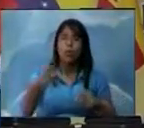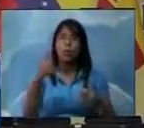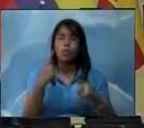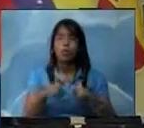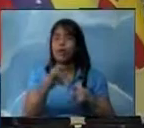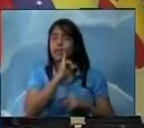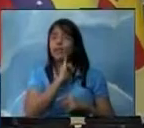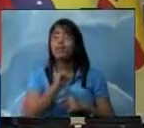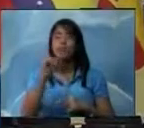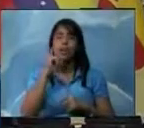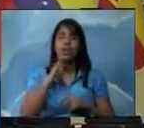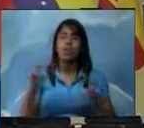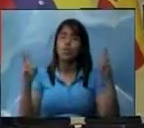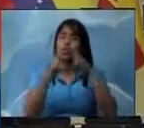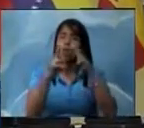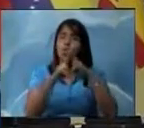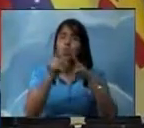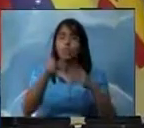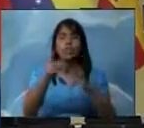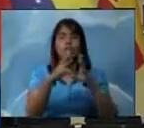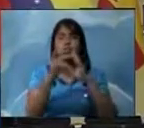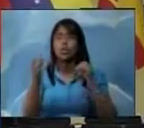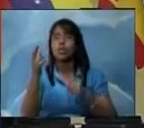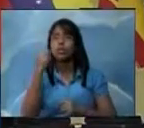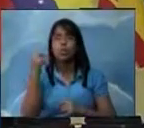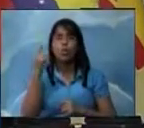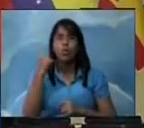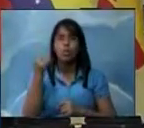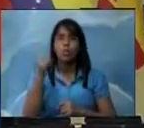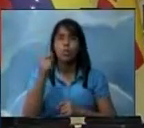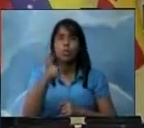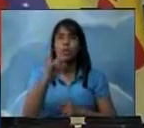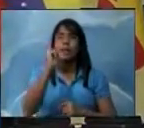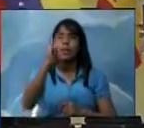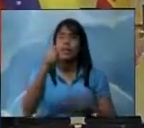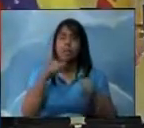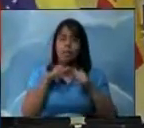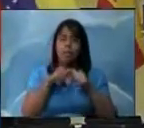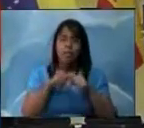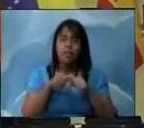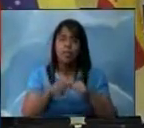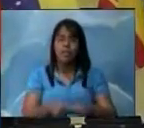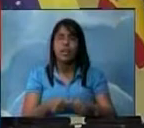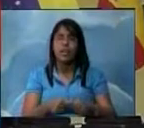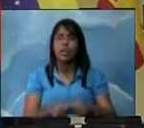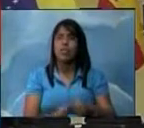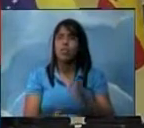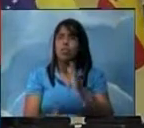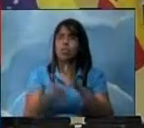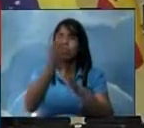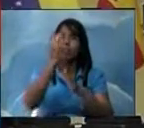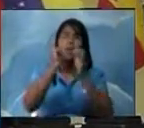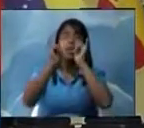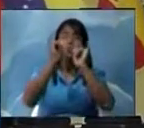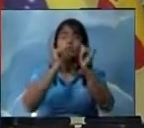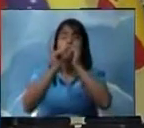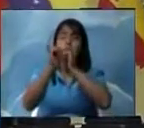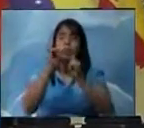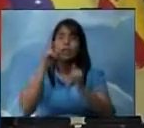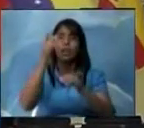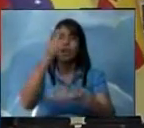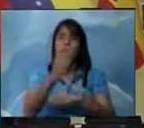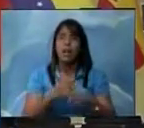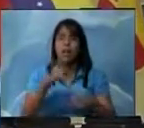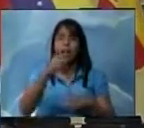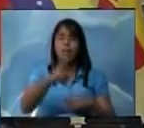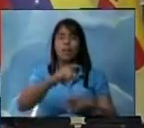hebreo, conocer sus costumbres y mantener un puente informativo